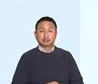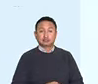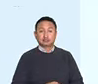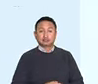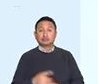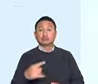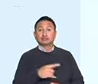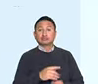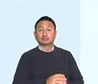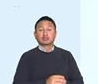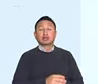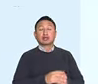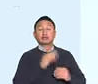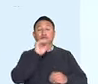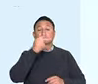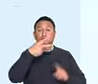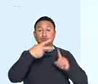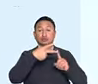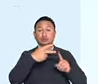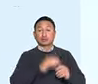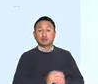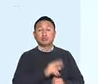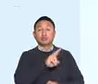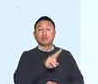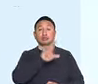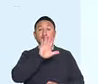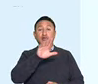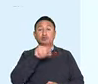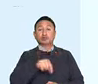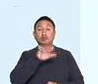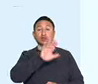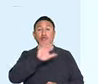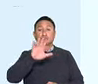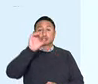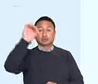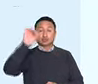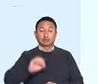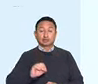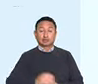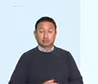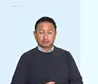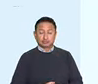Guillermo Churuchumbi se encuentra en segundo lugar. Vamos a ver con qué porcentaje.